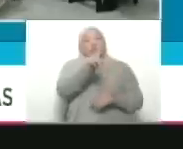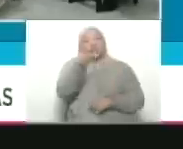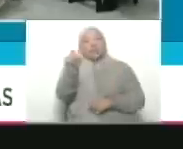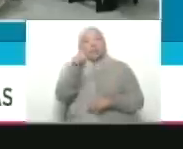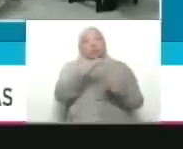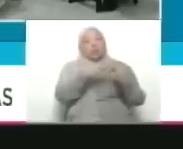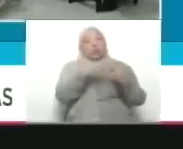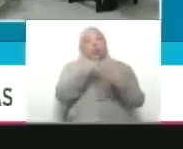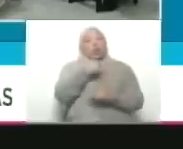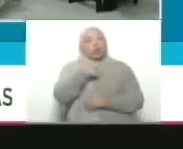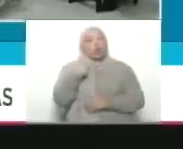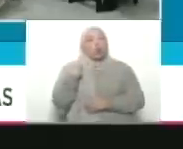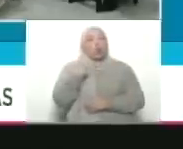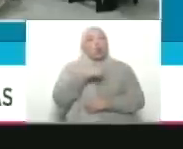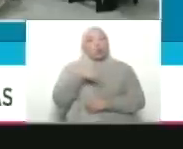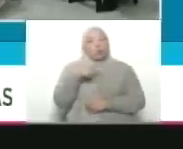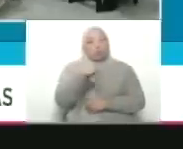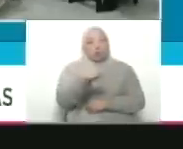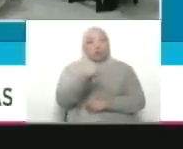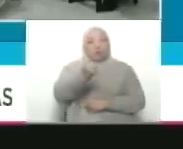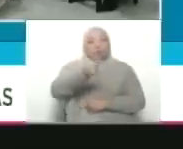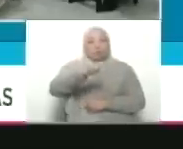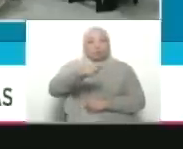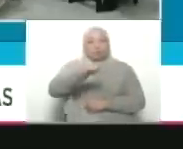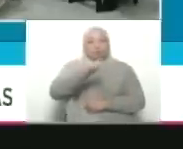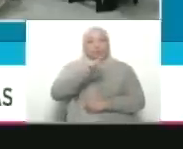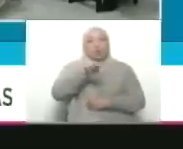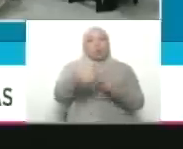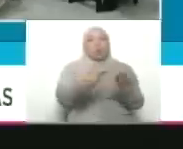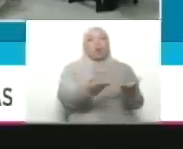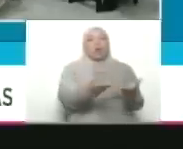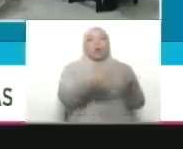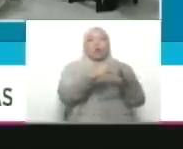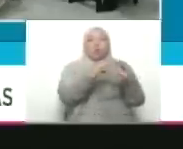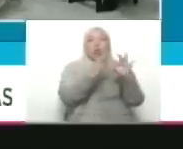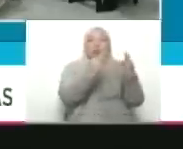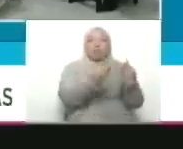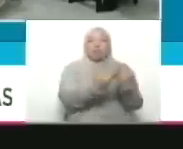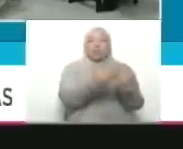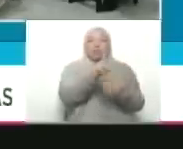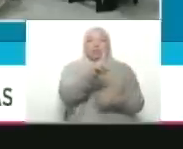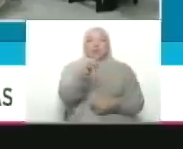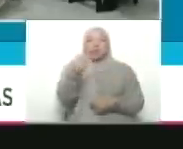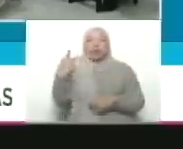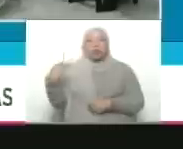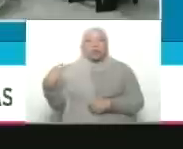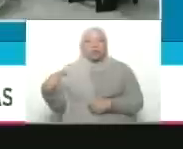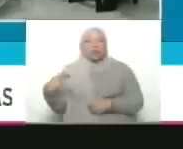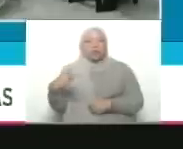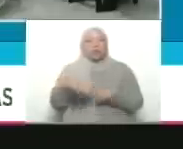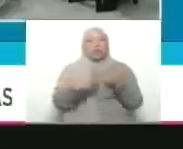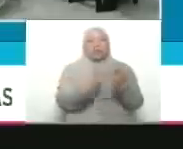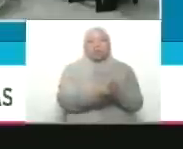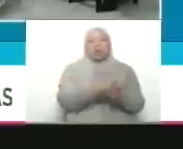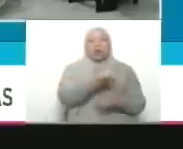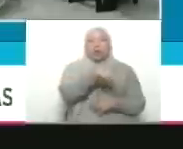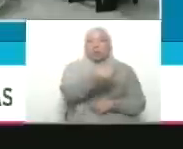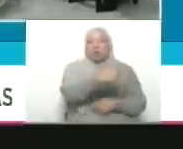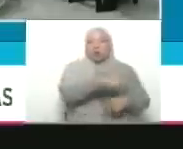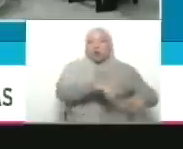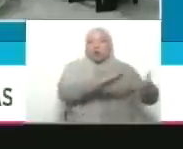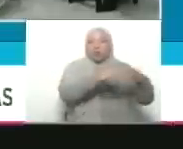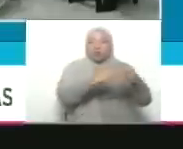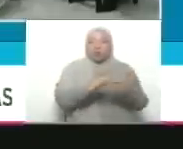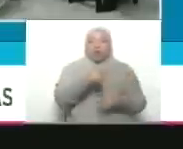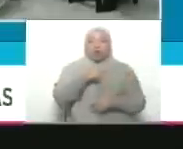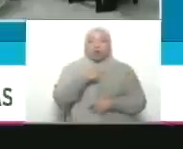entregar las llaves de esas 100 en tejería y esas 100 en el urbanismo